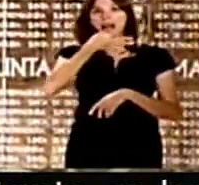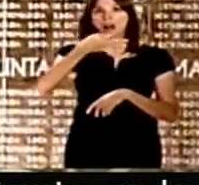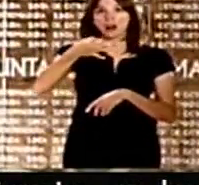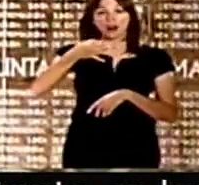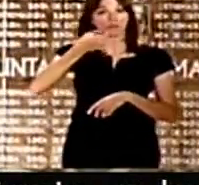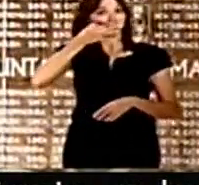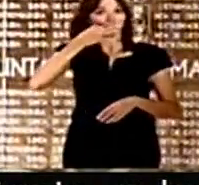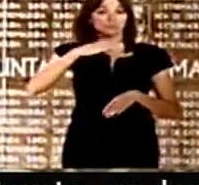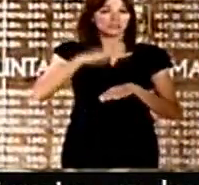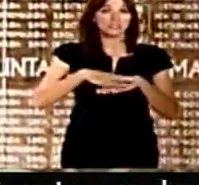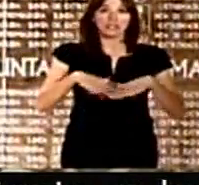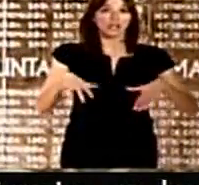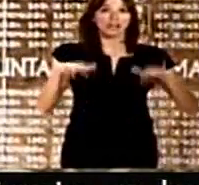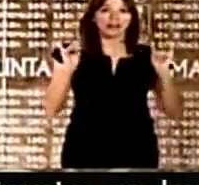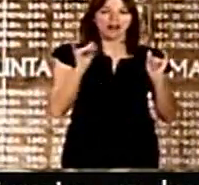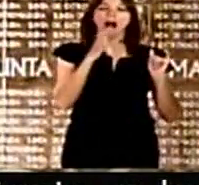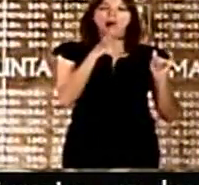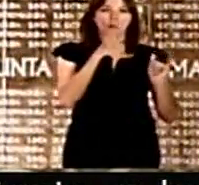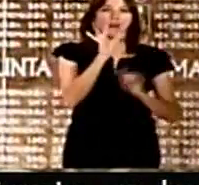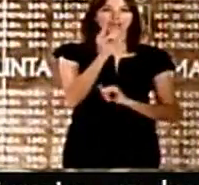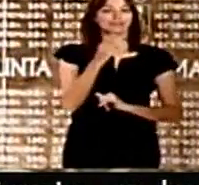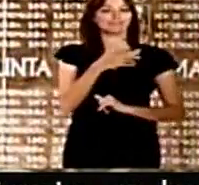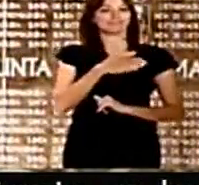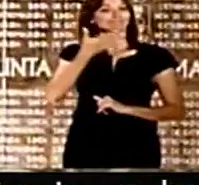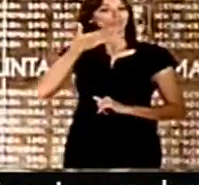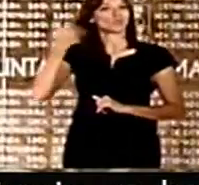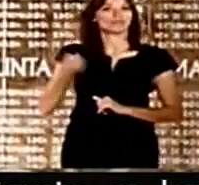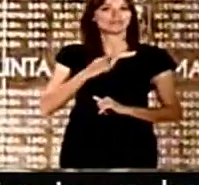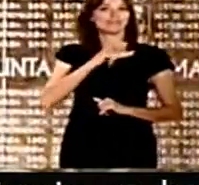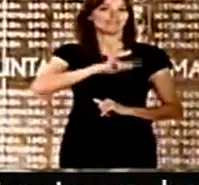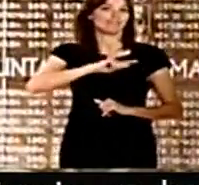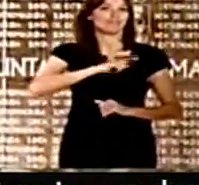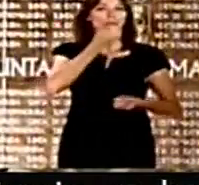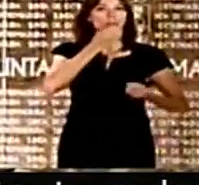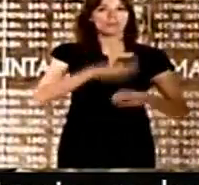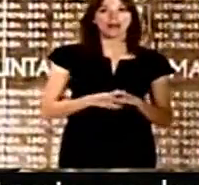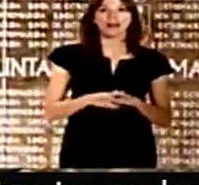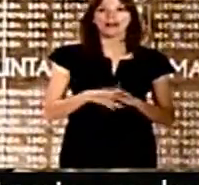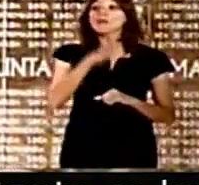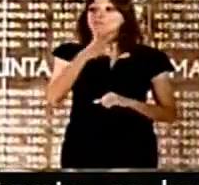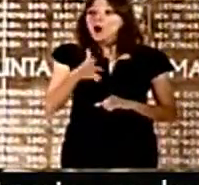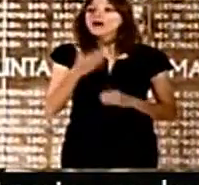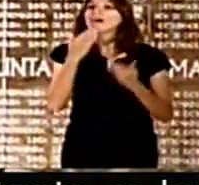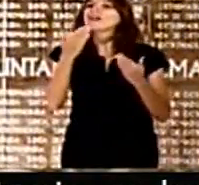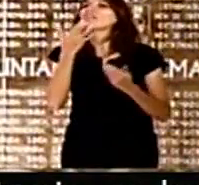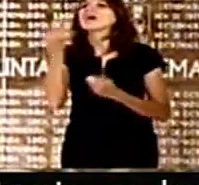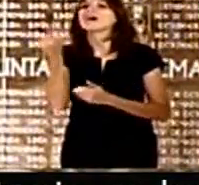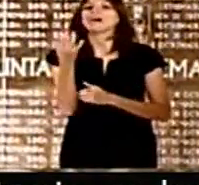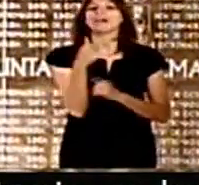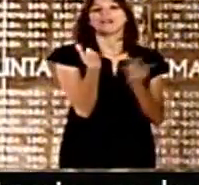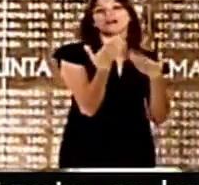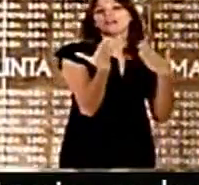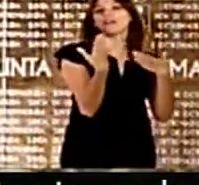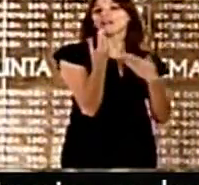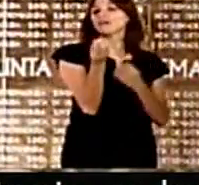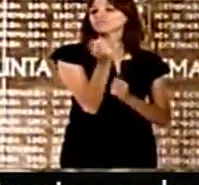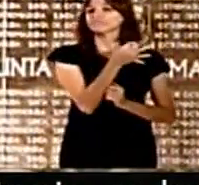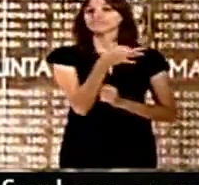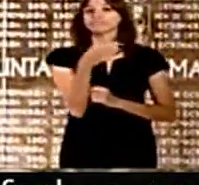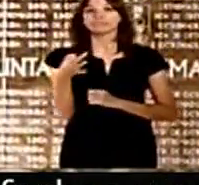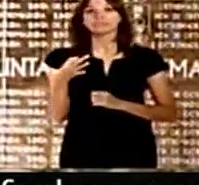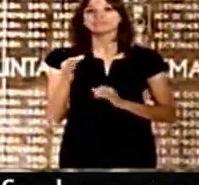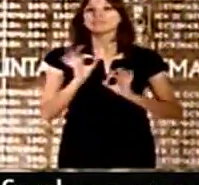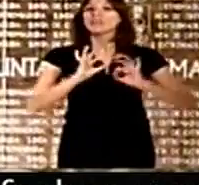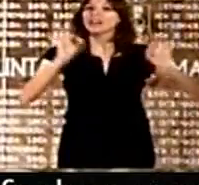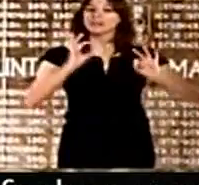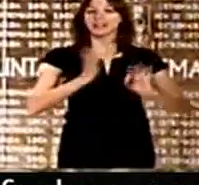hoy pues estamos especialmente satisfechos y quiero resaltar el buen entendimiento y el diálogo, en este caso, con el Ayuntamiento de Plasencia.